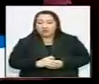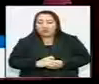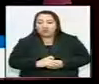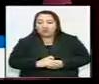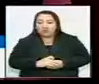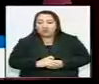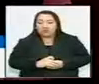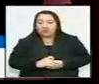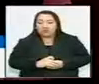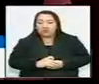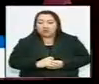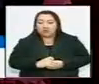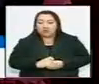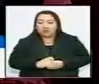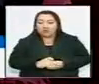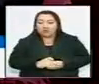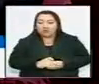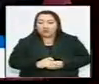Bueno, tomaremos...